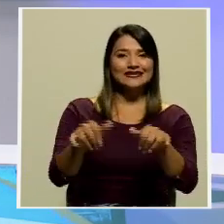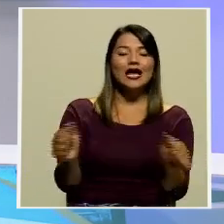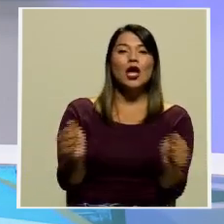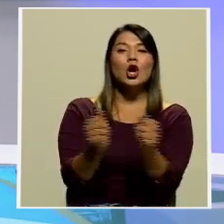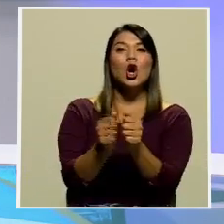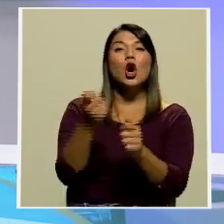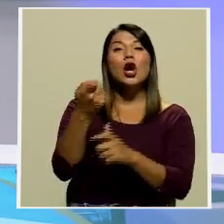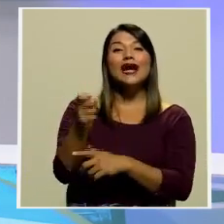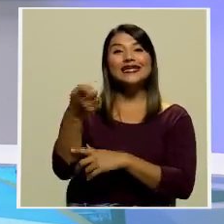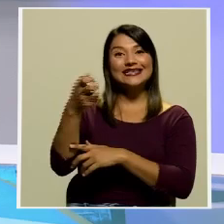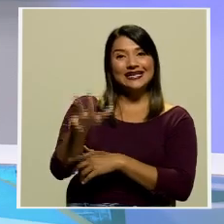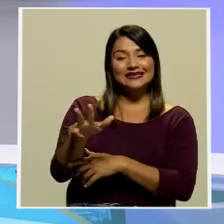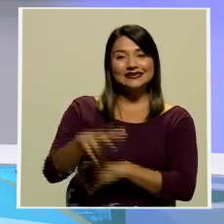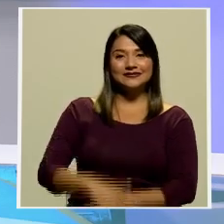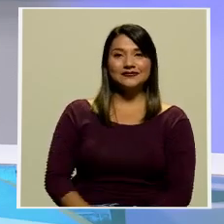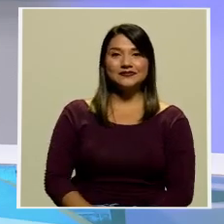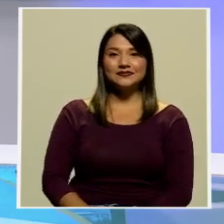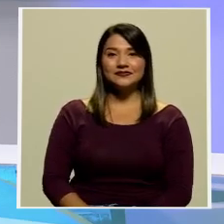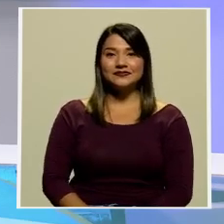la señal de Canal 13.